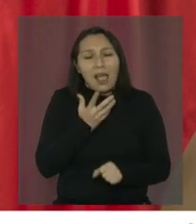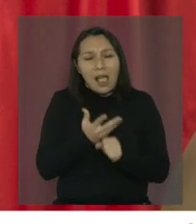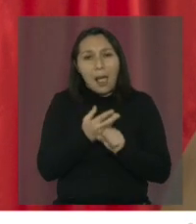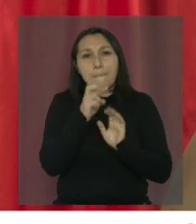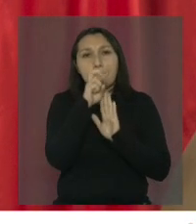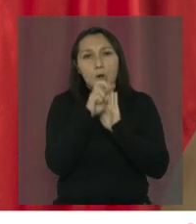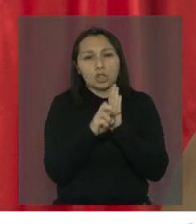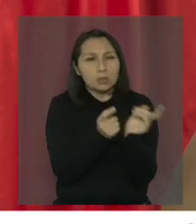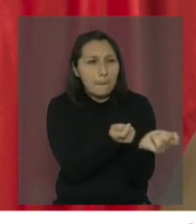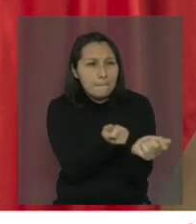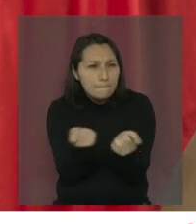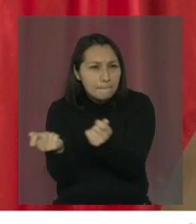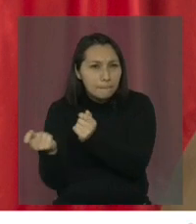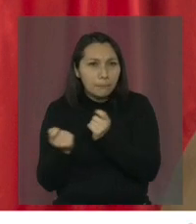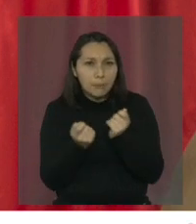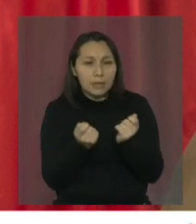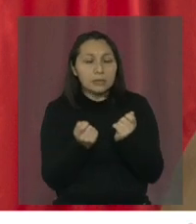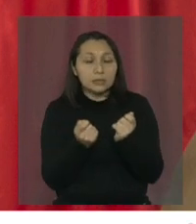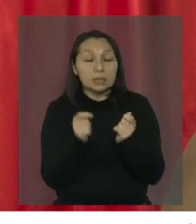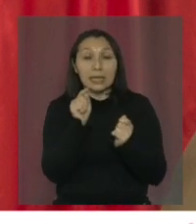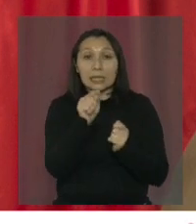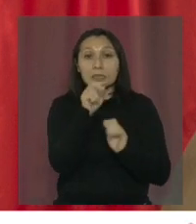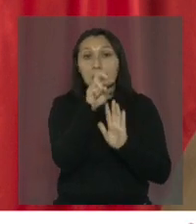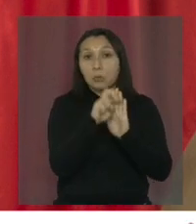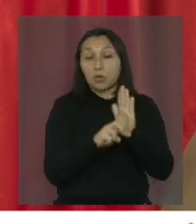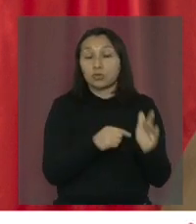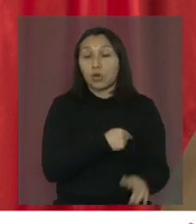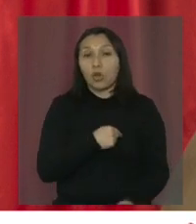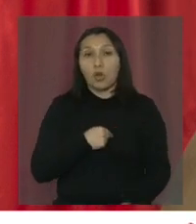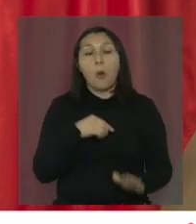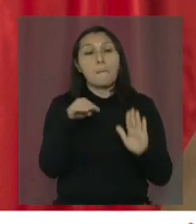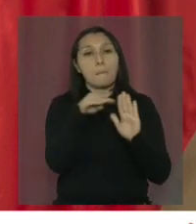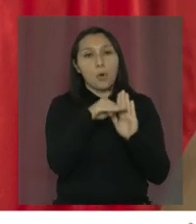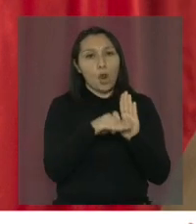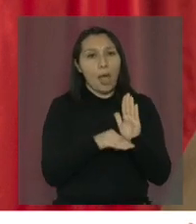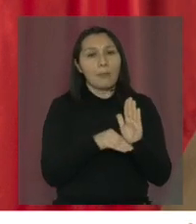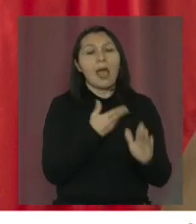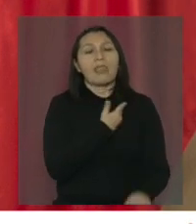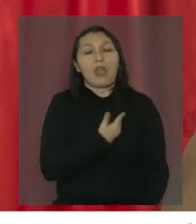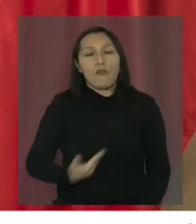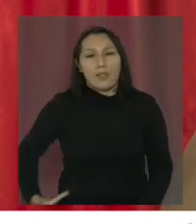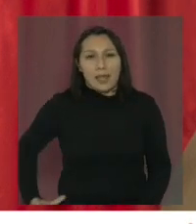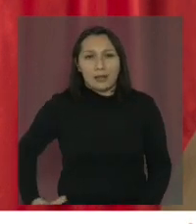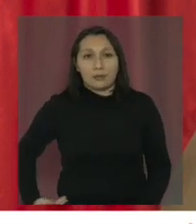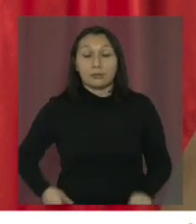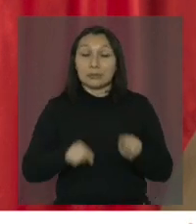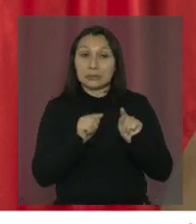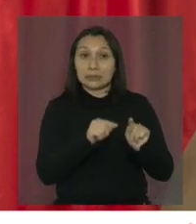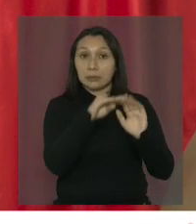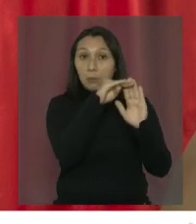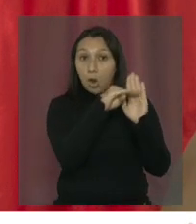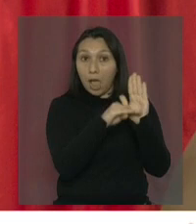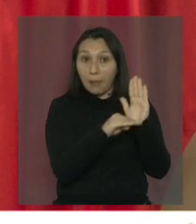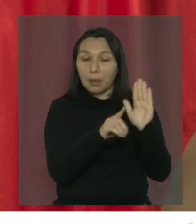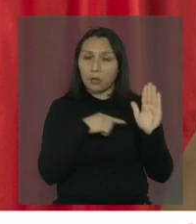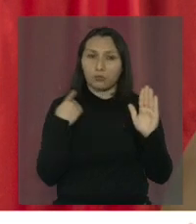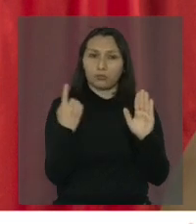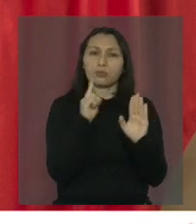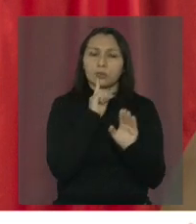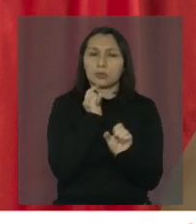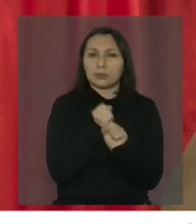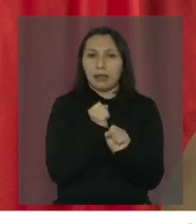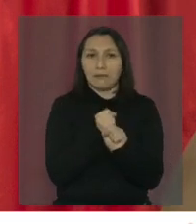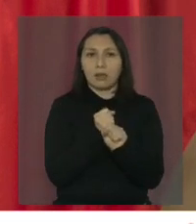común y ese proyecto se llama programa de gobierno en este programa estamos trabajando